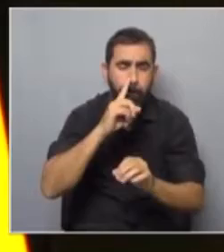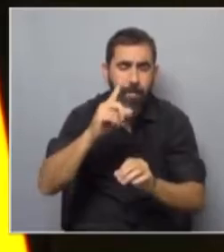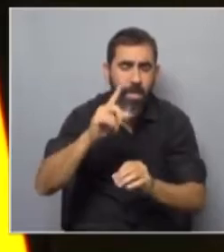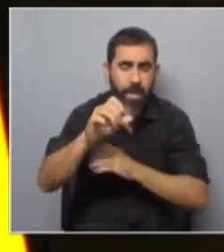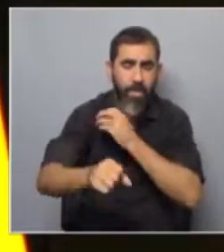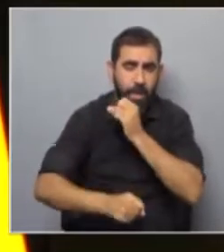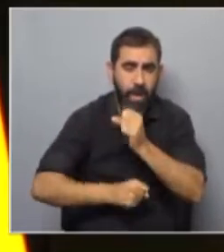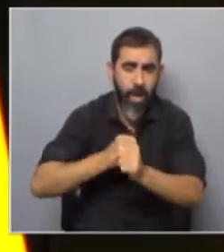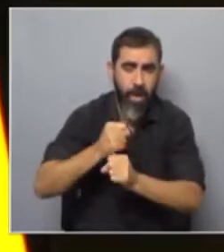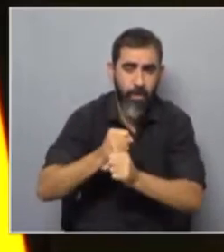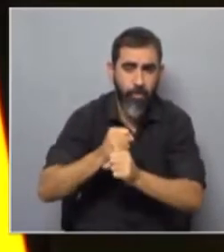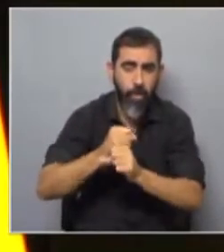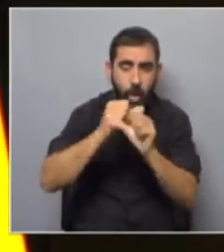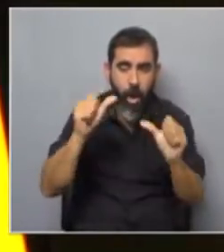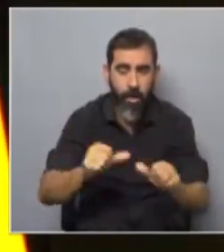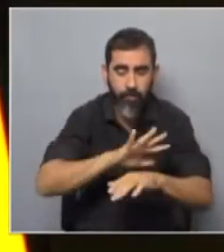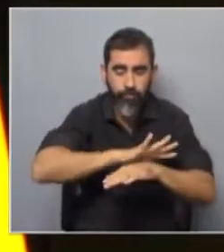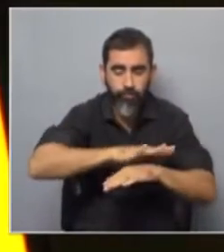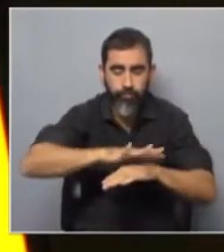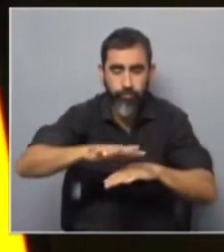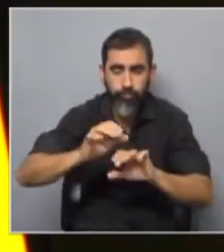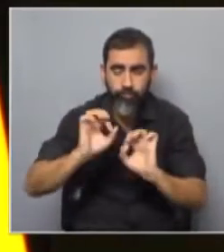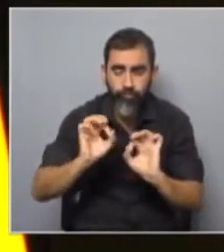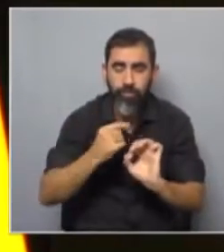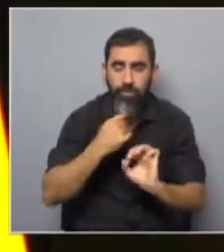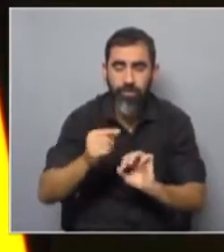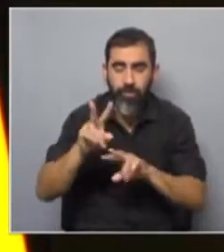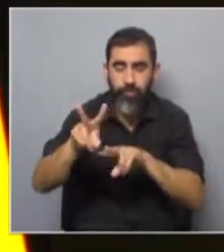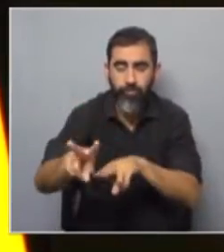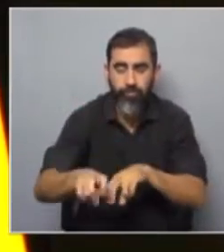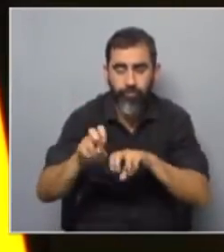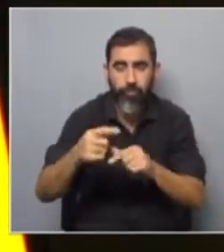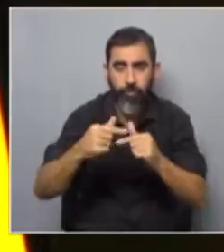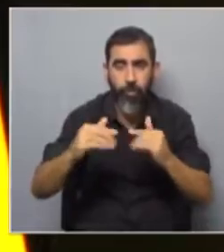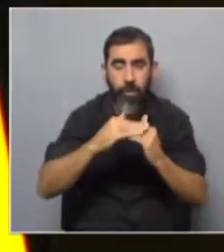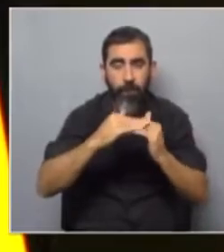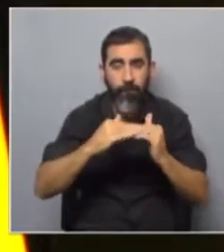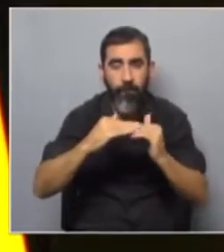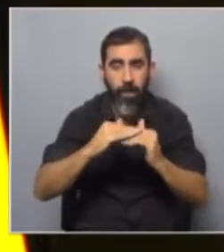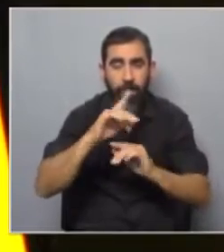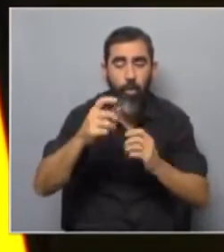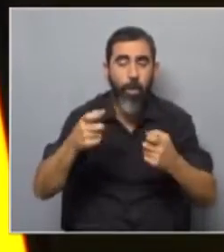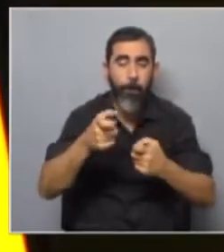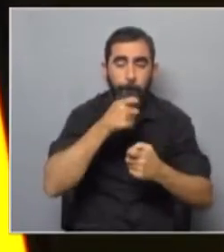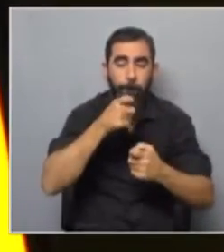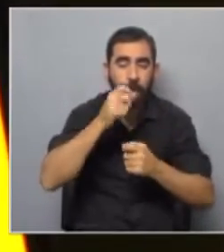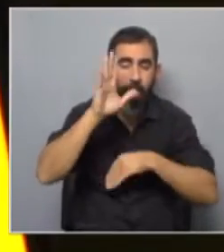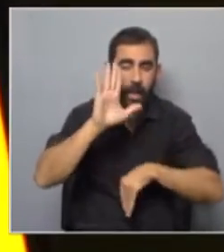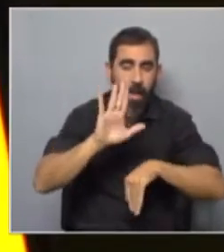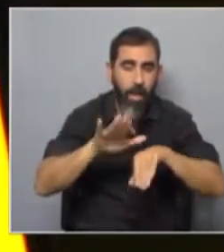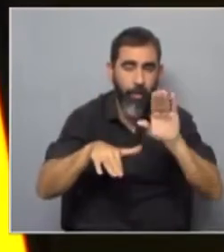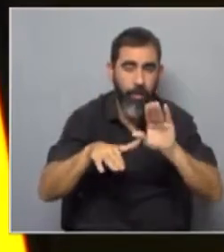de años conformar una capa de suelo fértil sobre bueno, lo que haya en la base, generalmente algún tipo de roca.